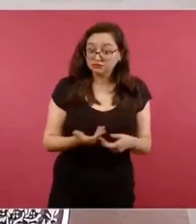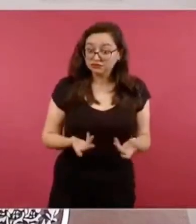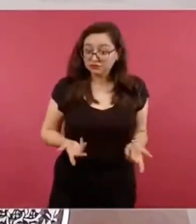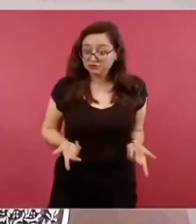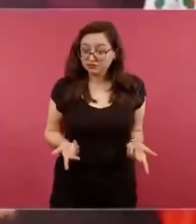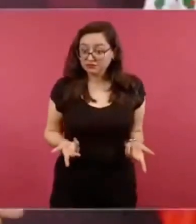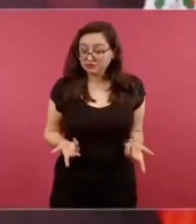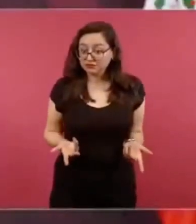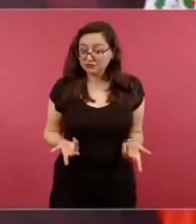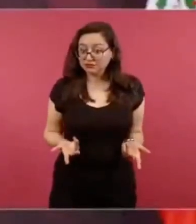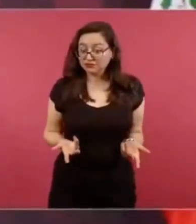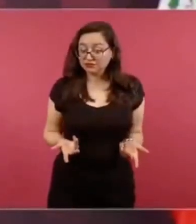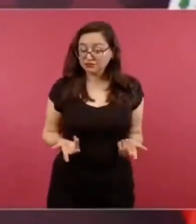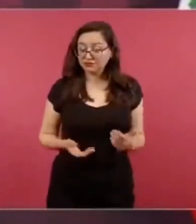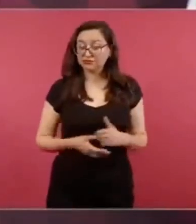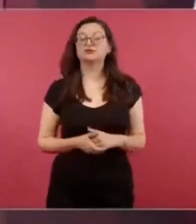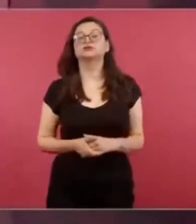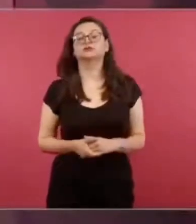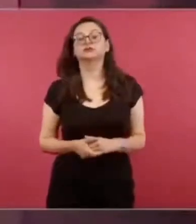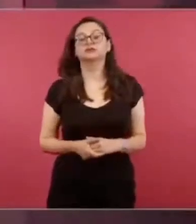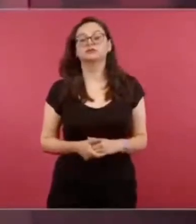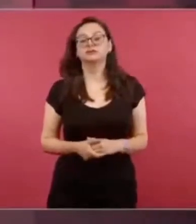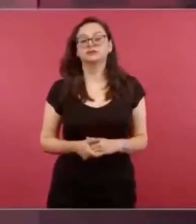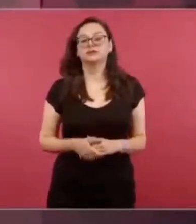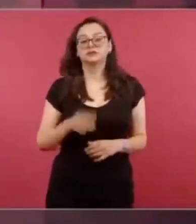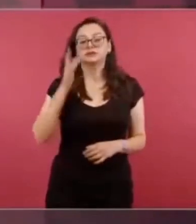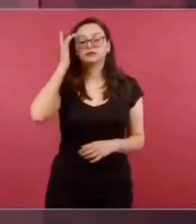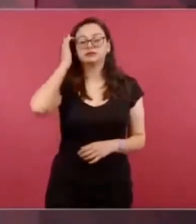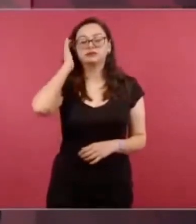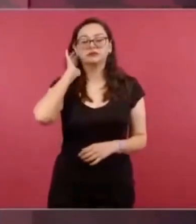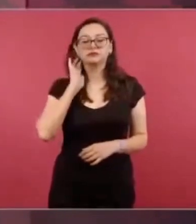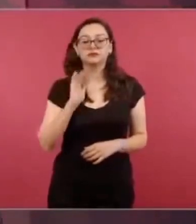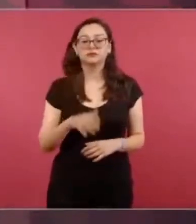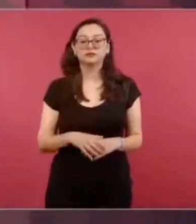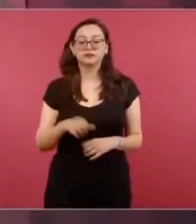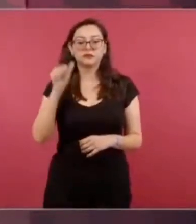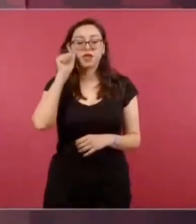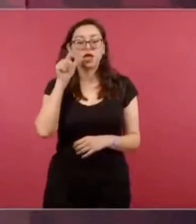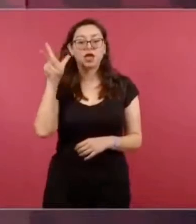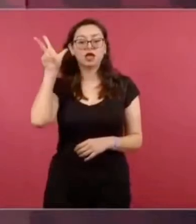Entonces, pues, esto mismo que vimos antier